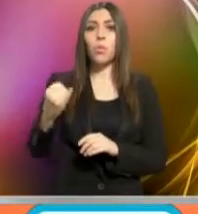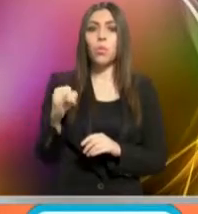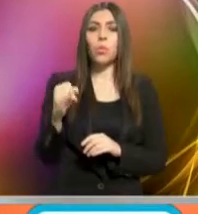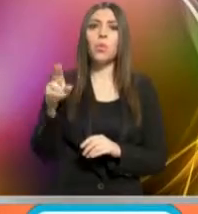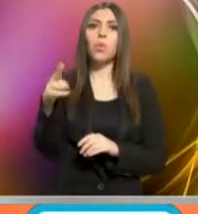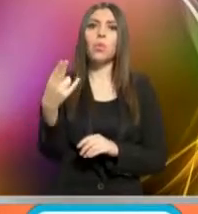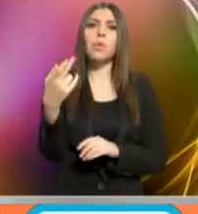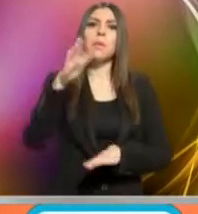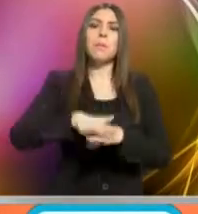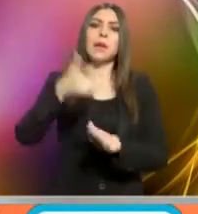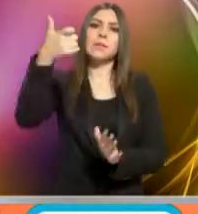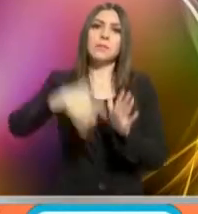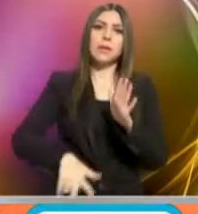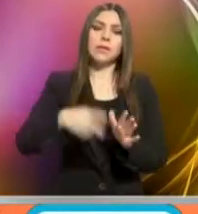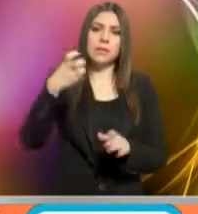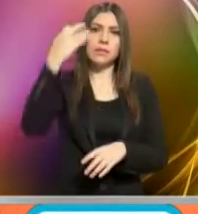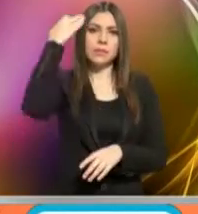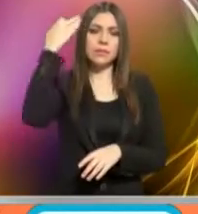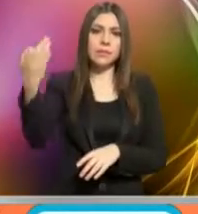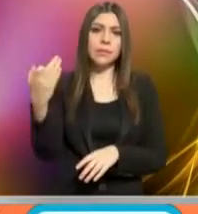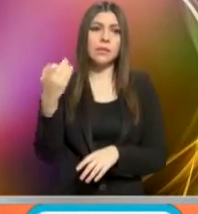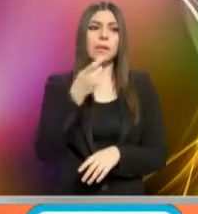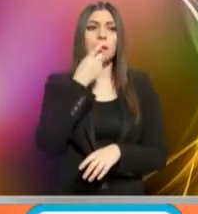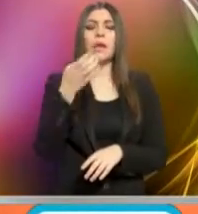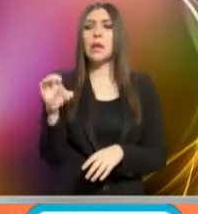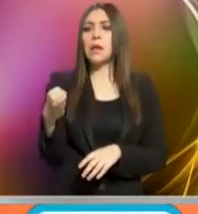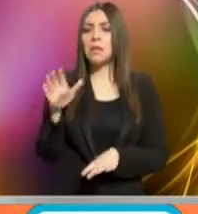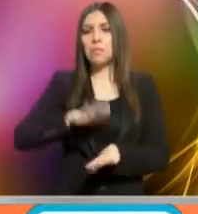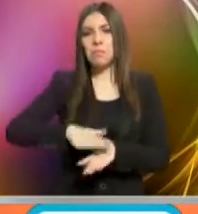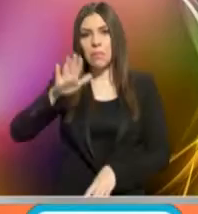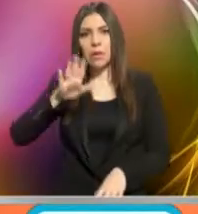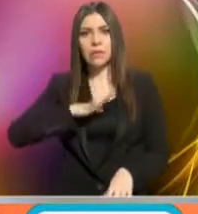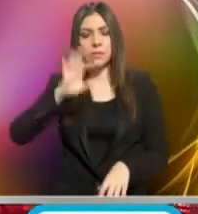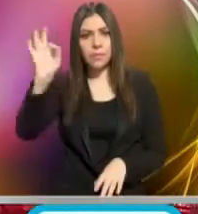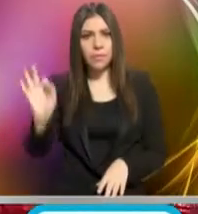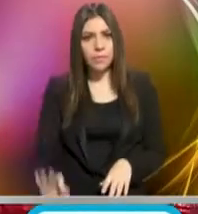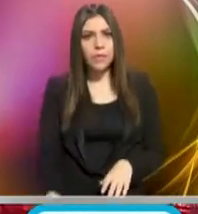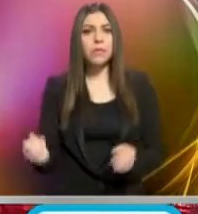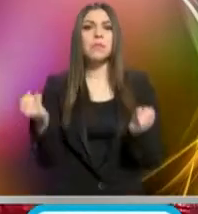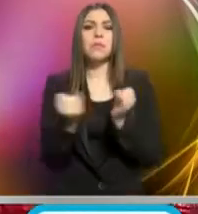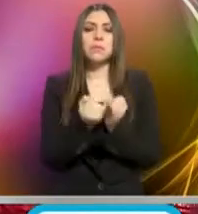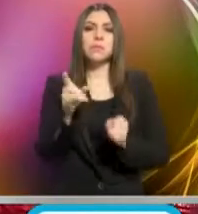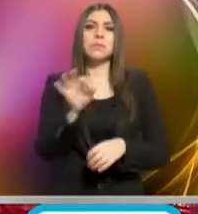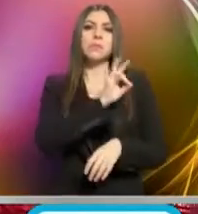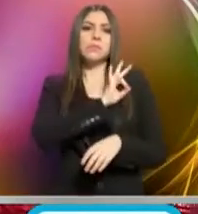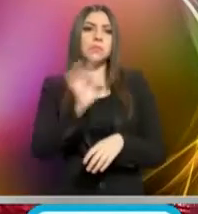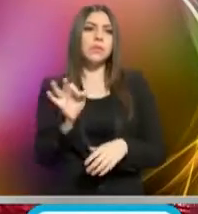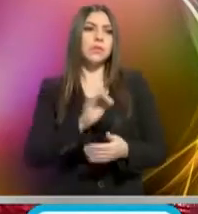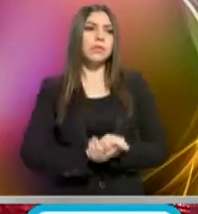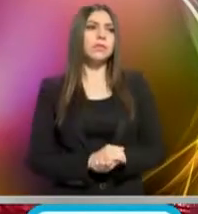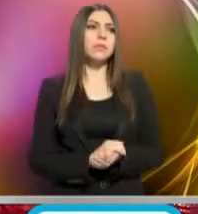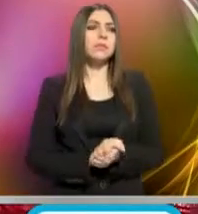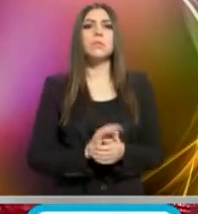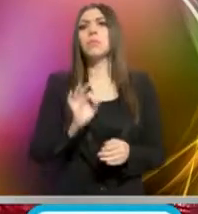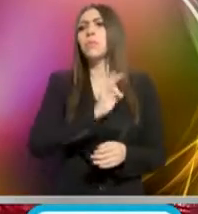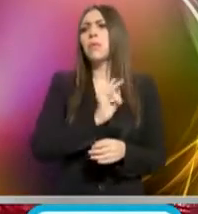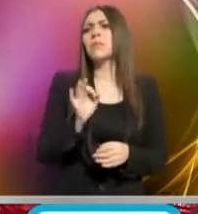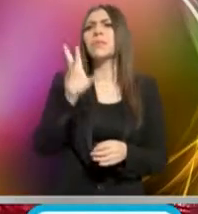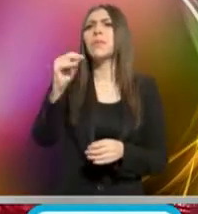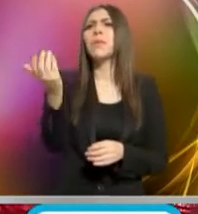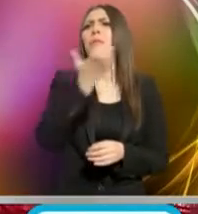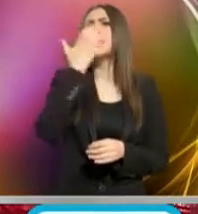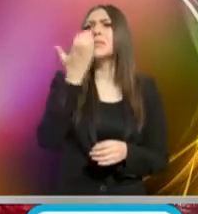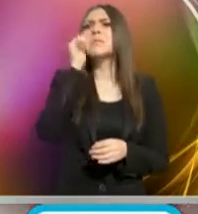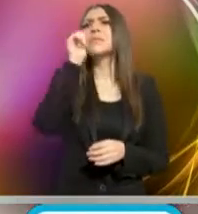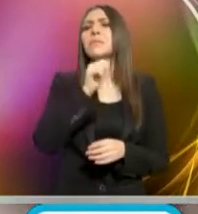vayas planeando, ¿no? Sí. En enero vas a tener mejores descuentos y vas a poder también... Rompe un poco el paradigma, ¿no? Puedes